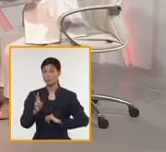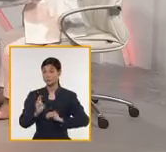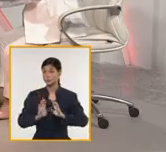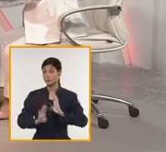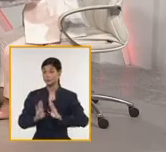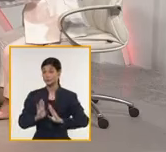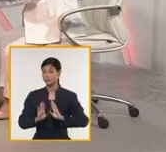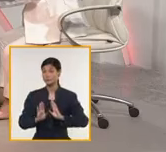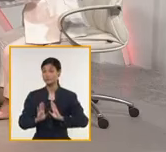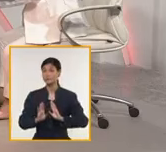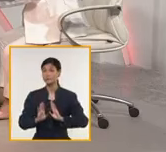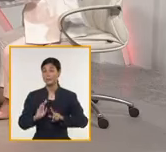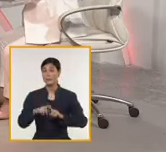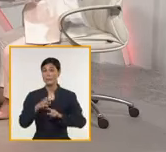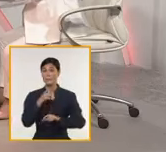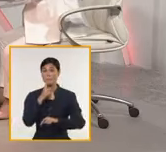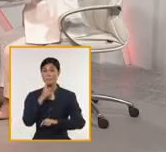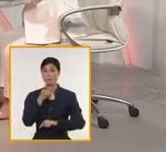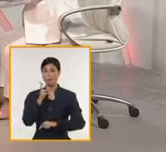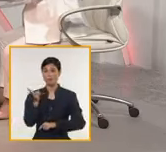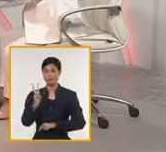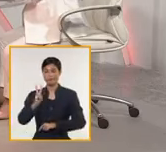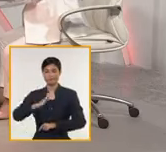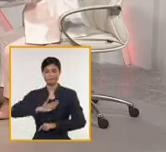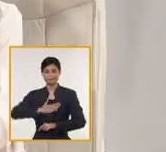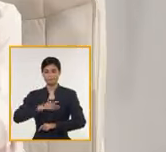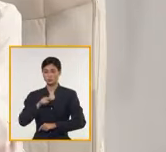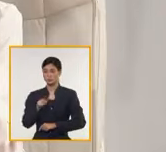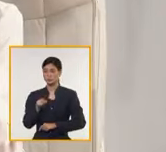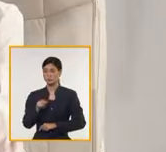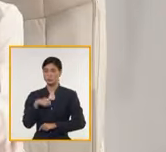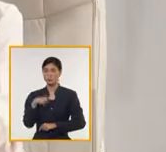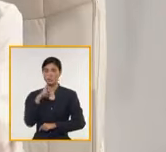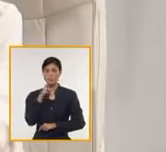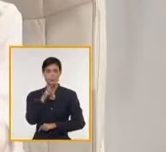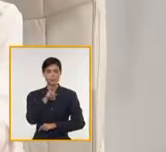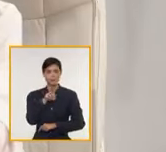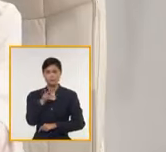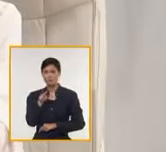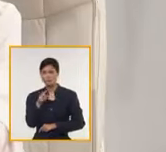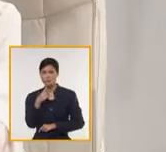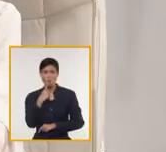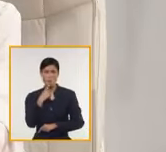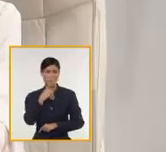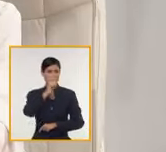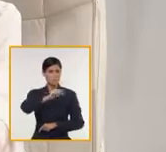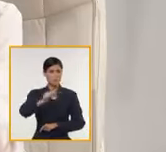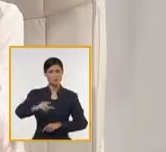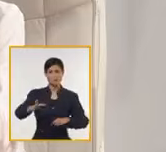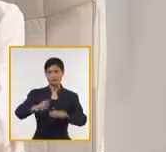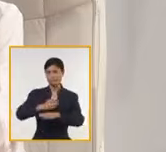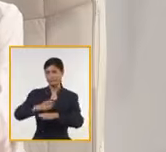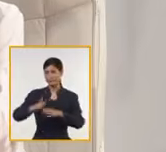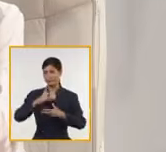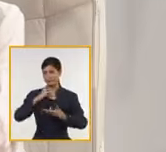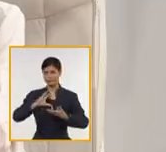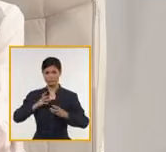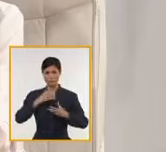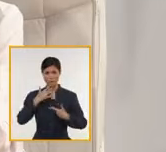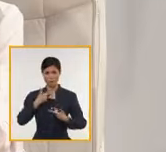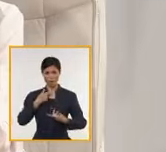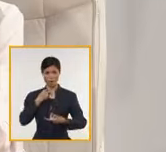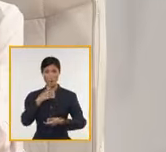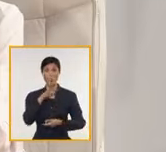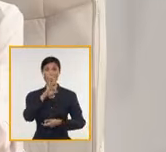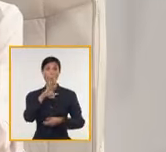la patria, hemos visto las reacciones que se han observado en Venezuela. Un alistamiento de 8